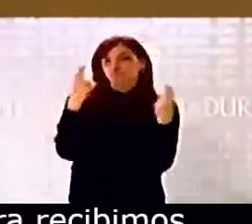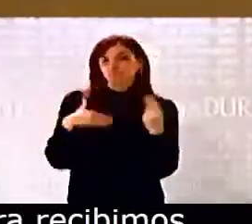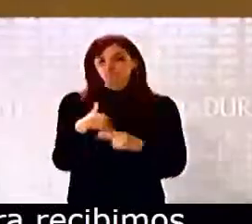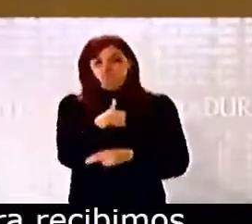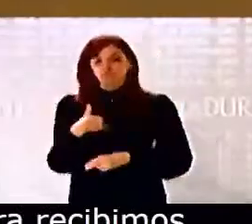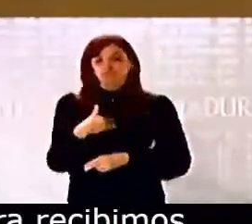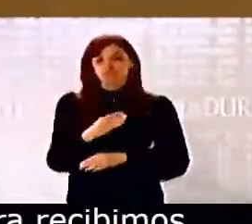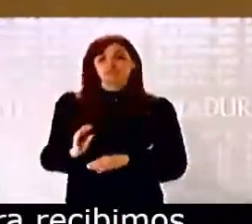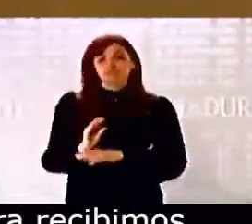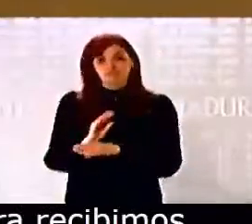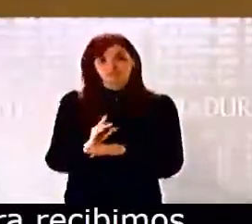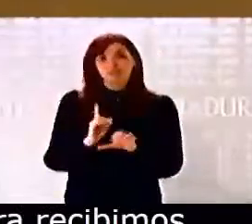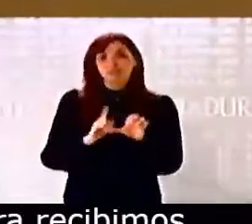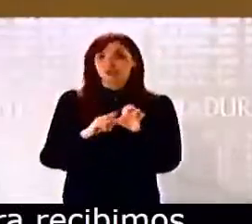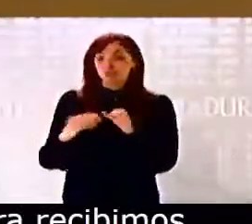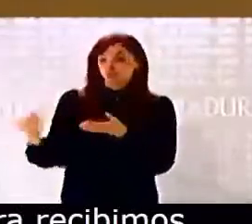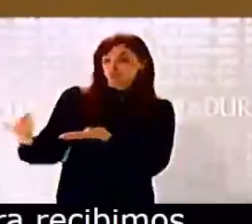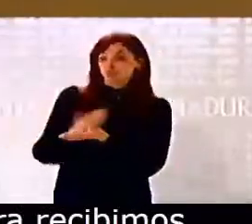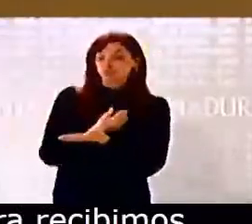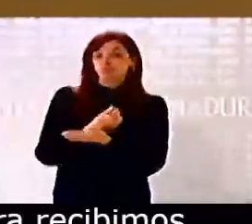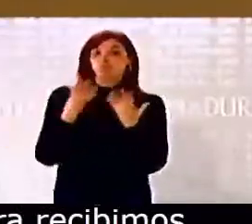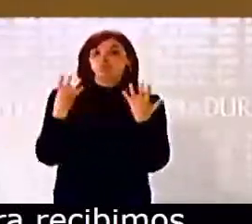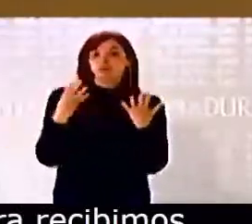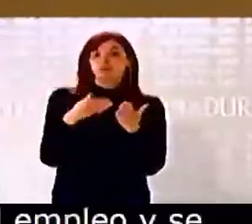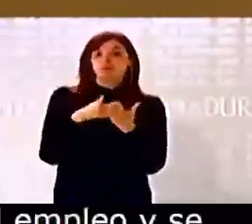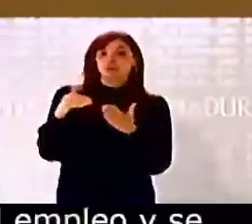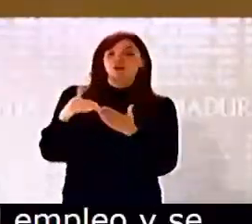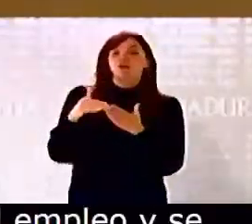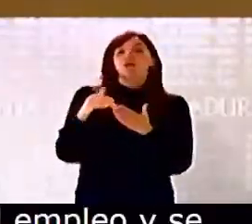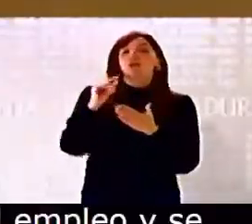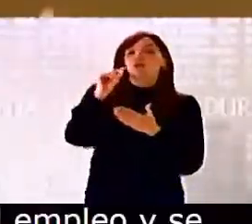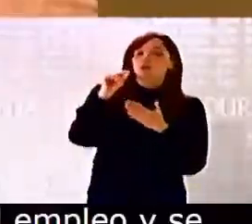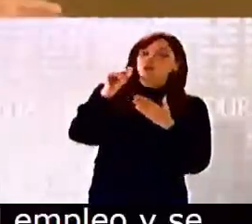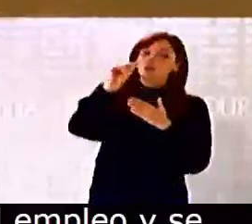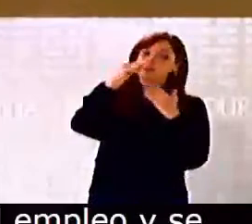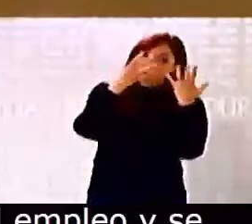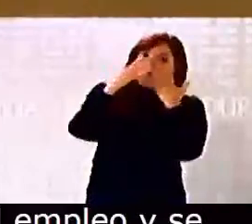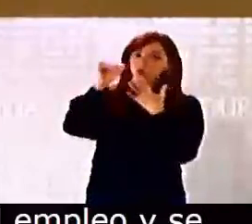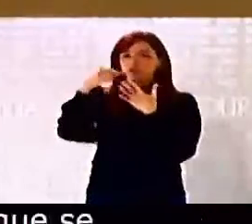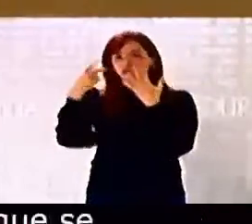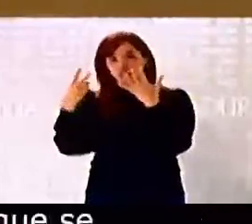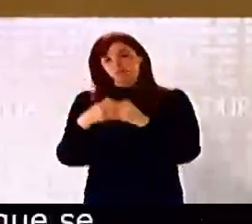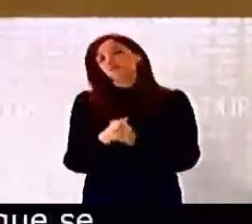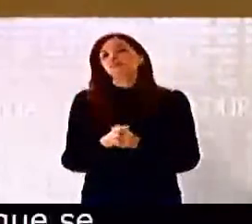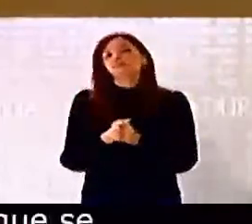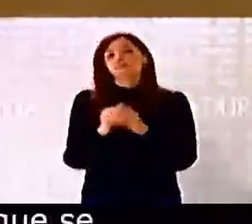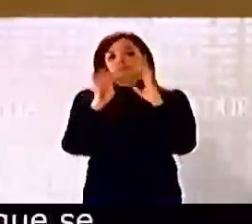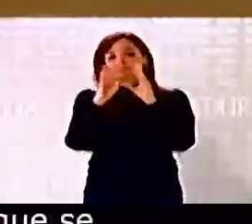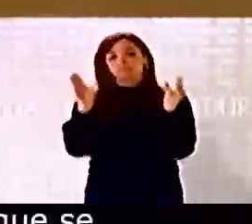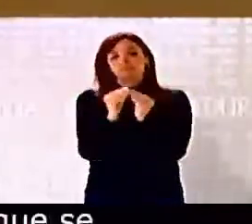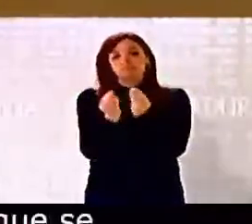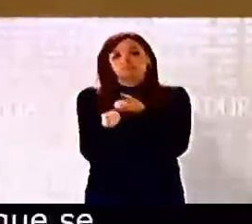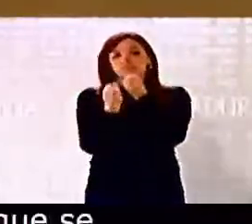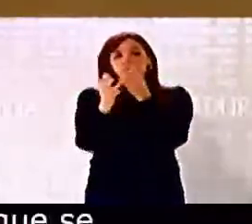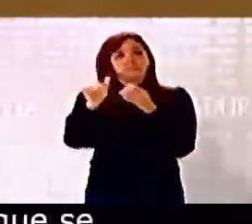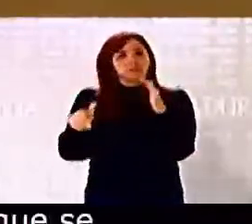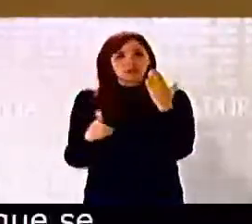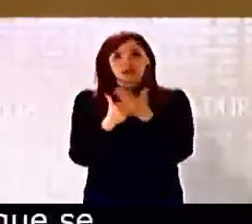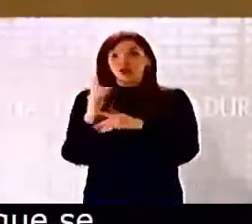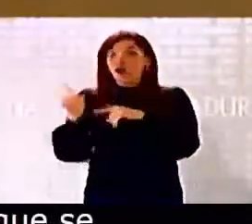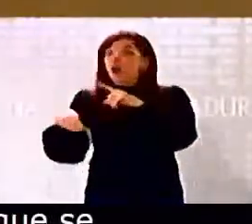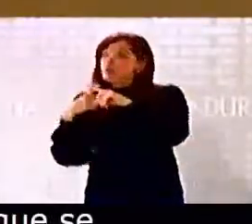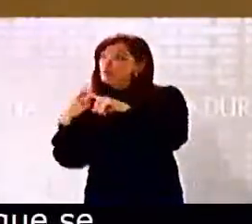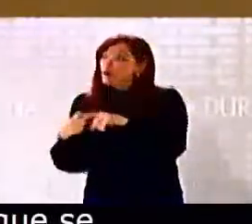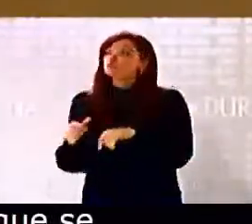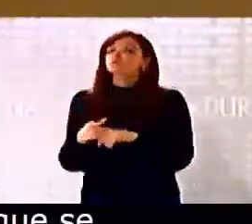de las que Extremadura va a recibir 9,7 millones de euros. Este es nuestro mensaje de esta mañana y además